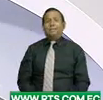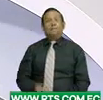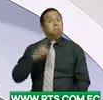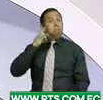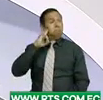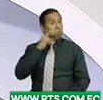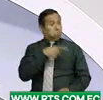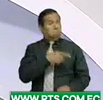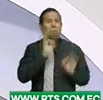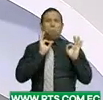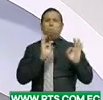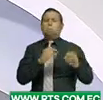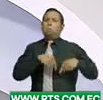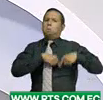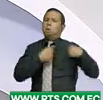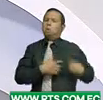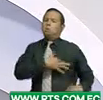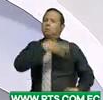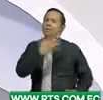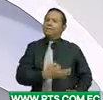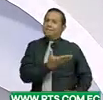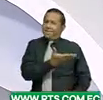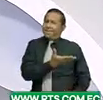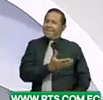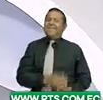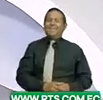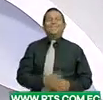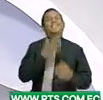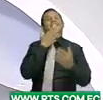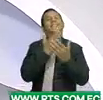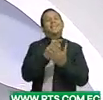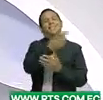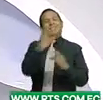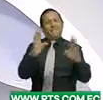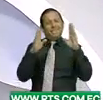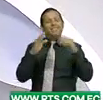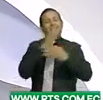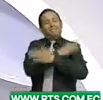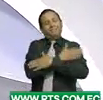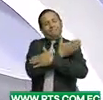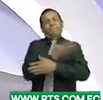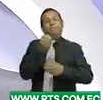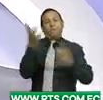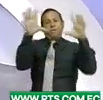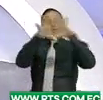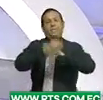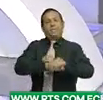¿no? Sí, muy noble. Su corazón muy noble. Gracias por habernos acompañado. Un fuerte abrazo para todos. Buenas noches.